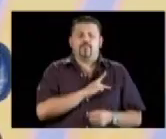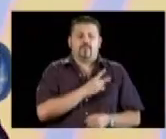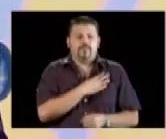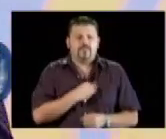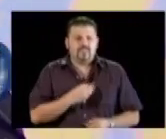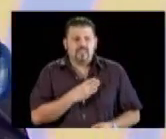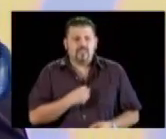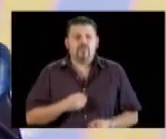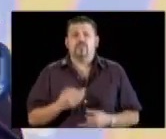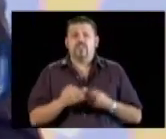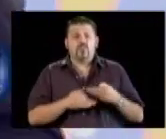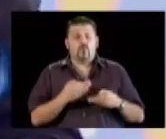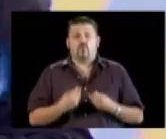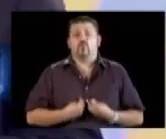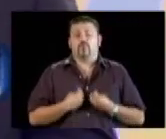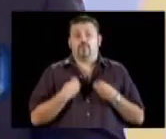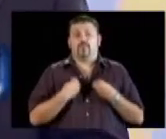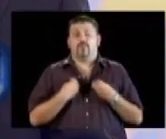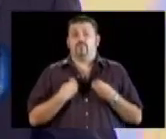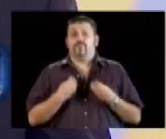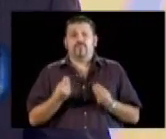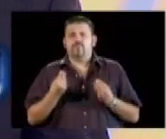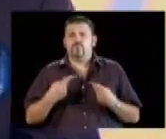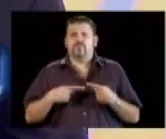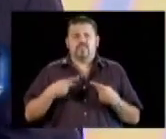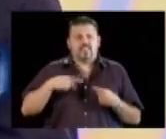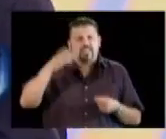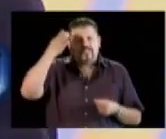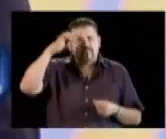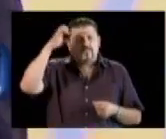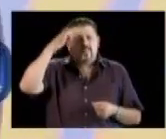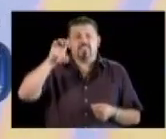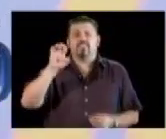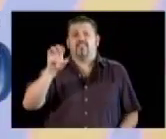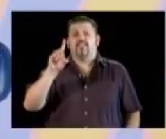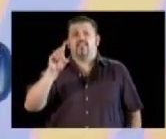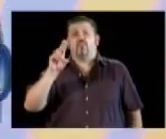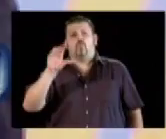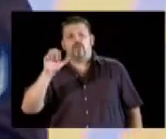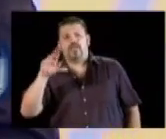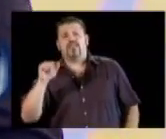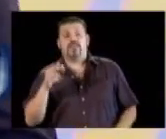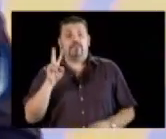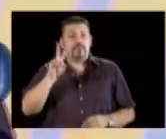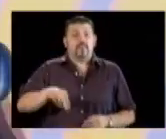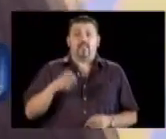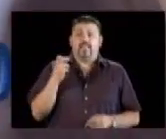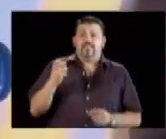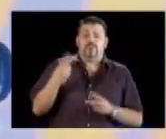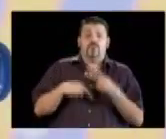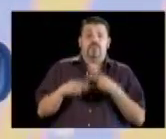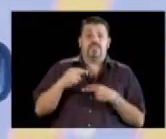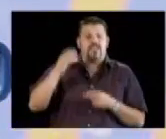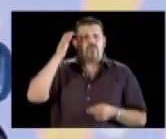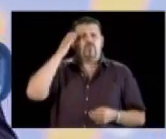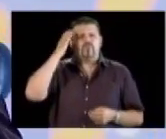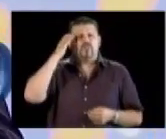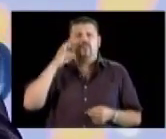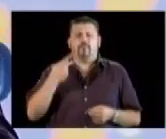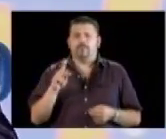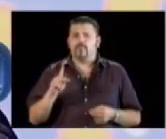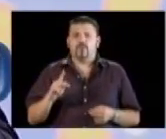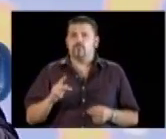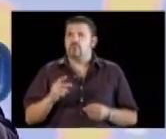su inicio también ellos vivieron también esta experiencia de Educare, y eso vine bien básicamente a conocerlo, un poco perdido,